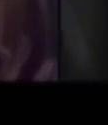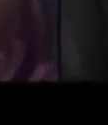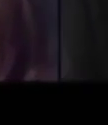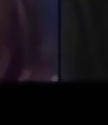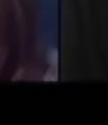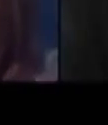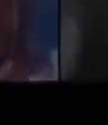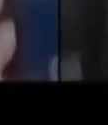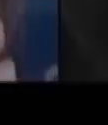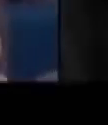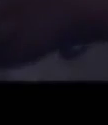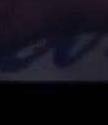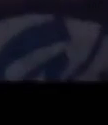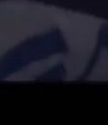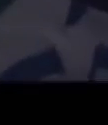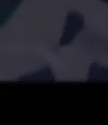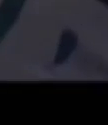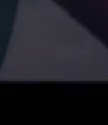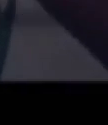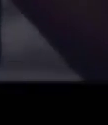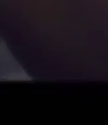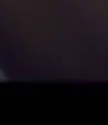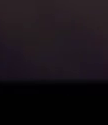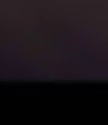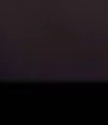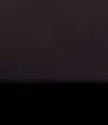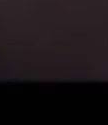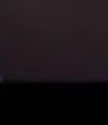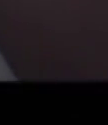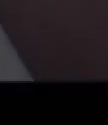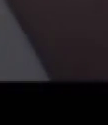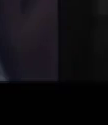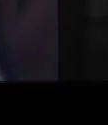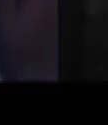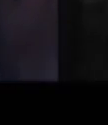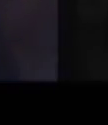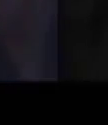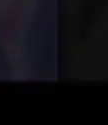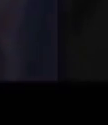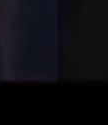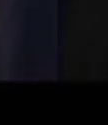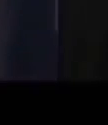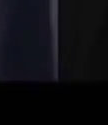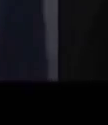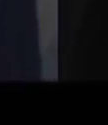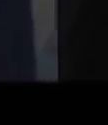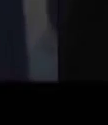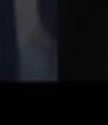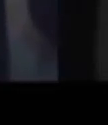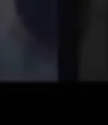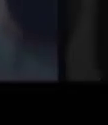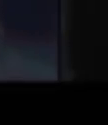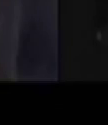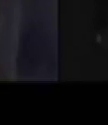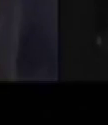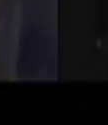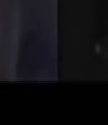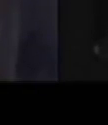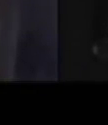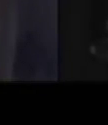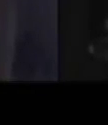pero que no se ha rendido. Y recuerda aquella vez cuando vi al